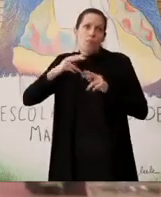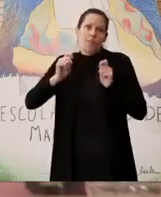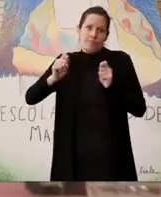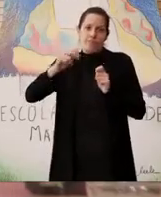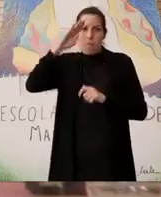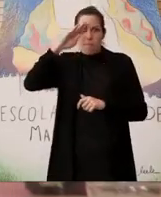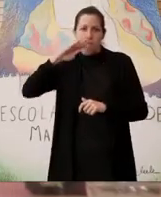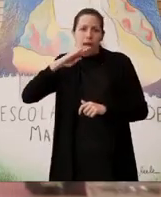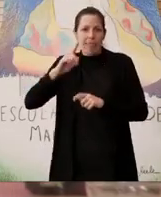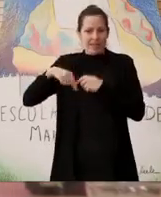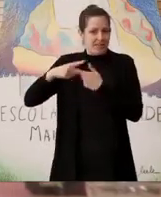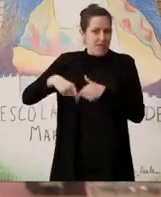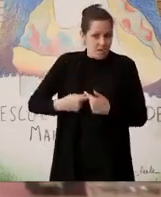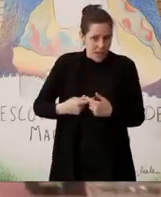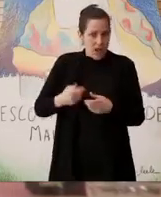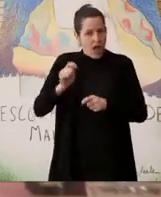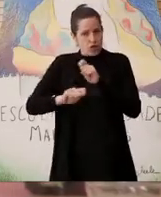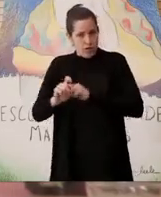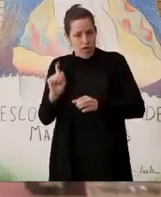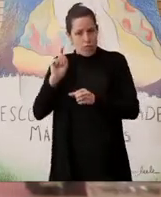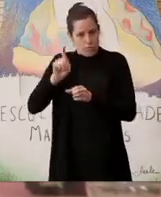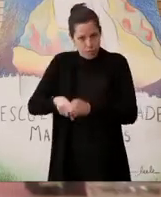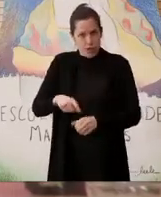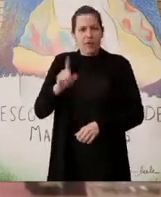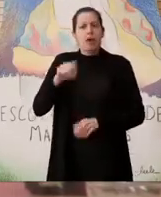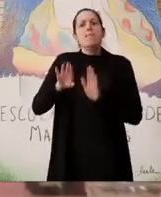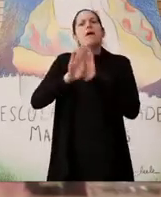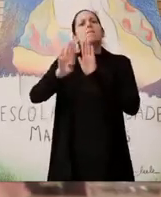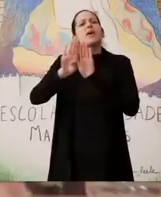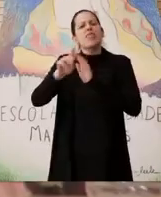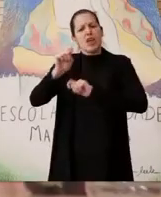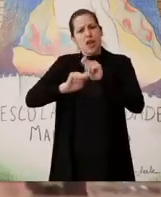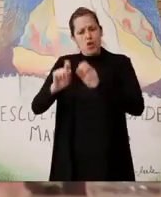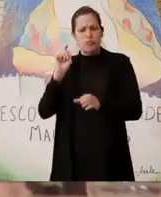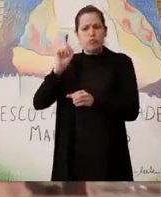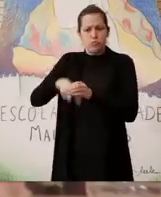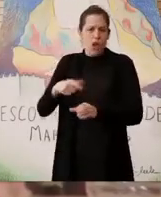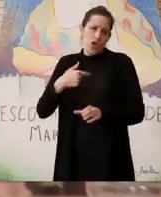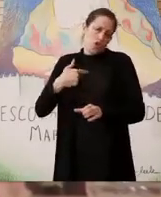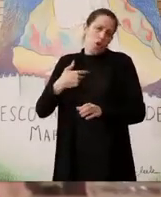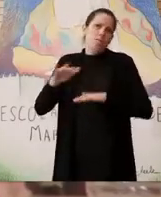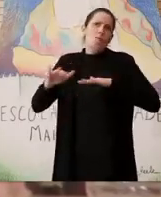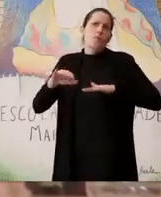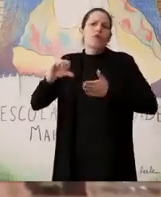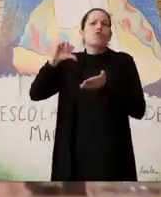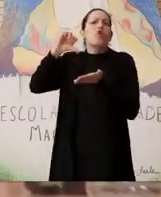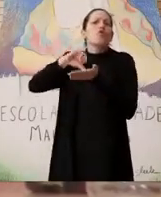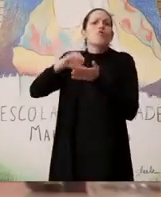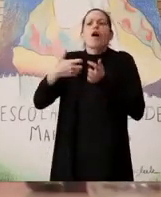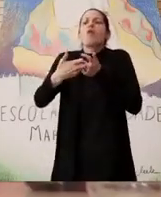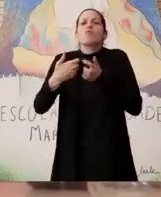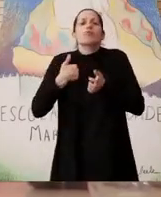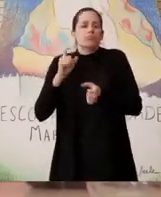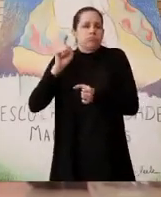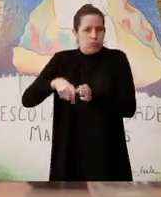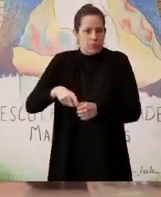vecinos estaba ya metida en el lío de la ciudadanía en la pelea no entonces